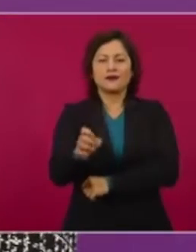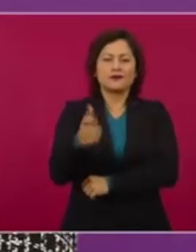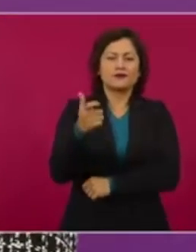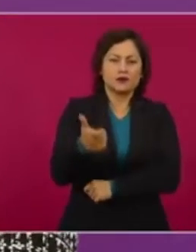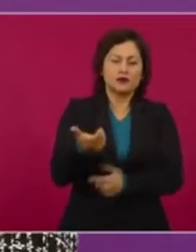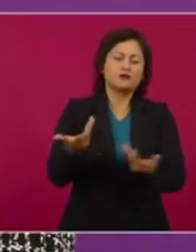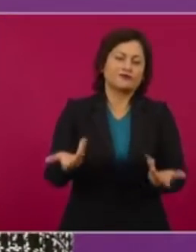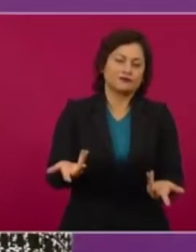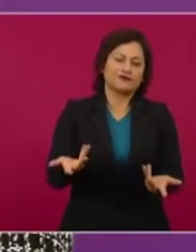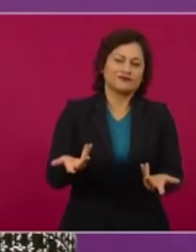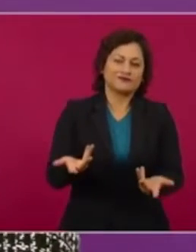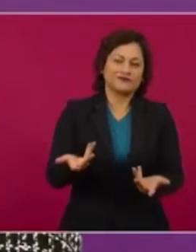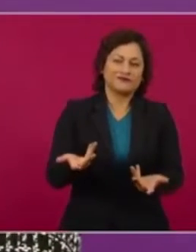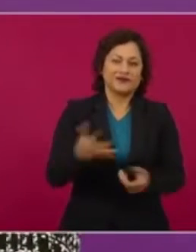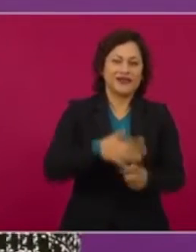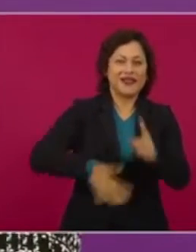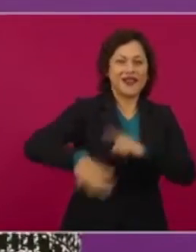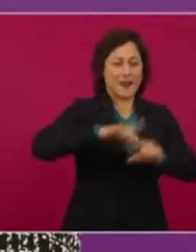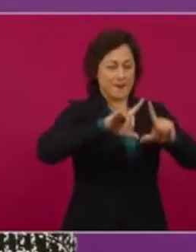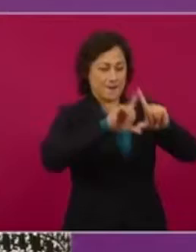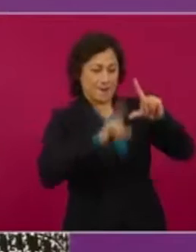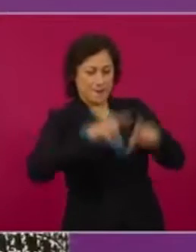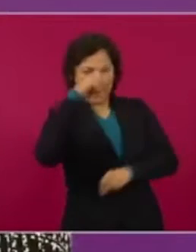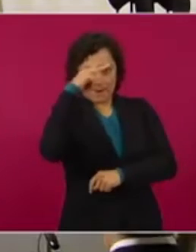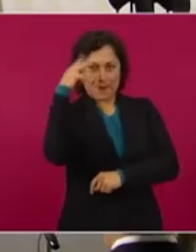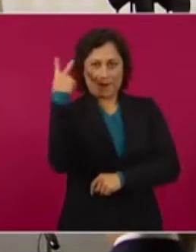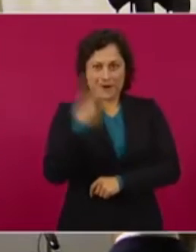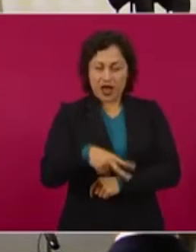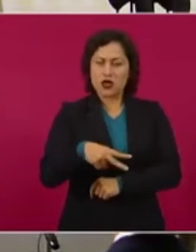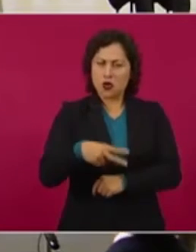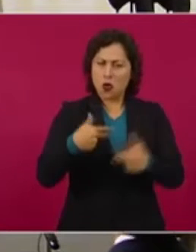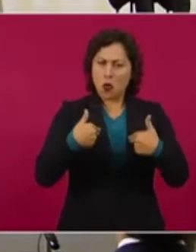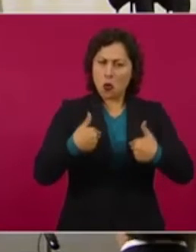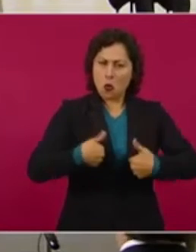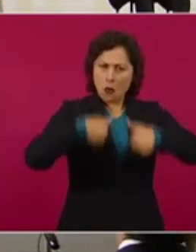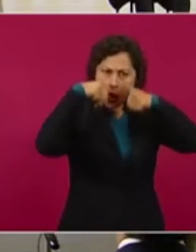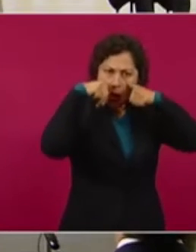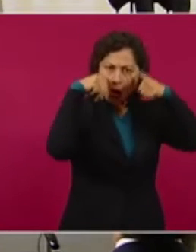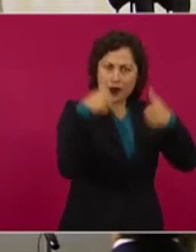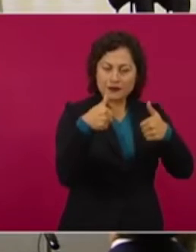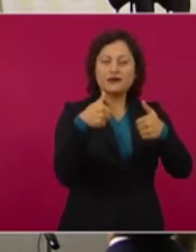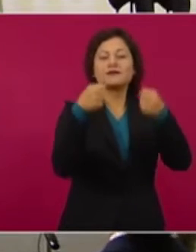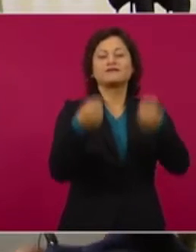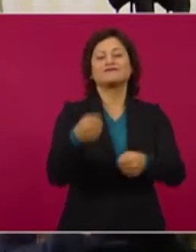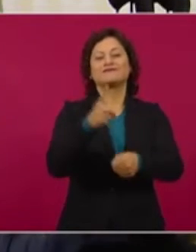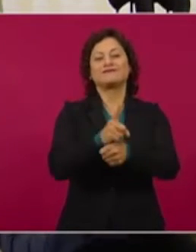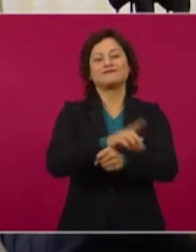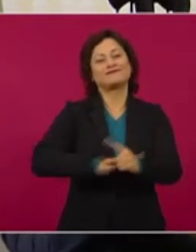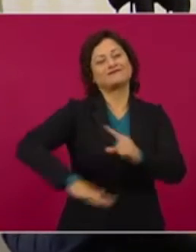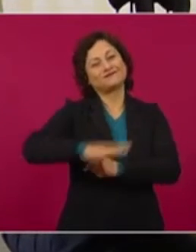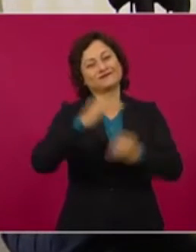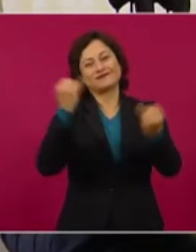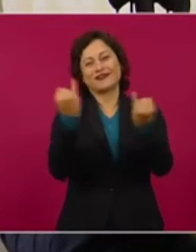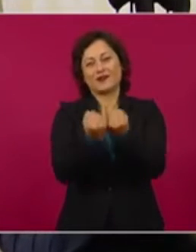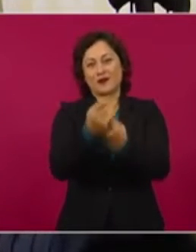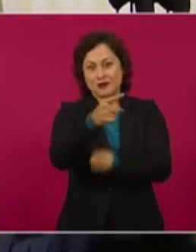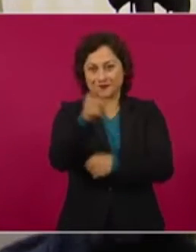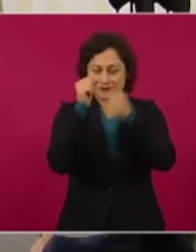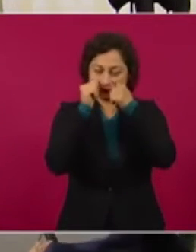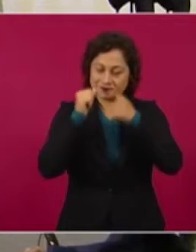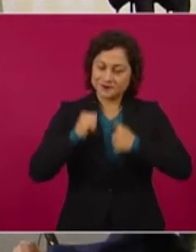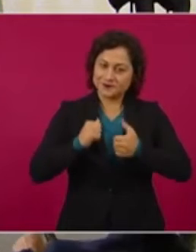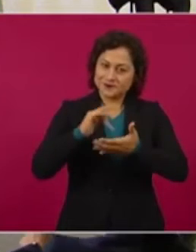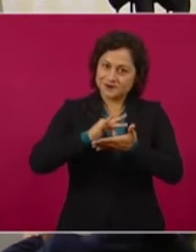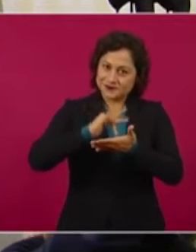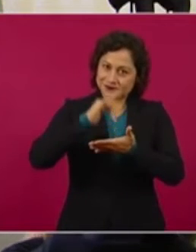país más humano, pero con 0 impunidad. Muchísimas gracias por su atención, gracias que nos permiten servirles y